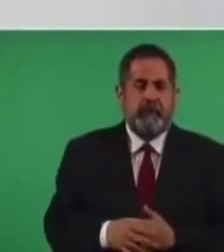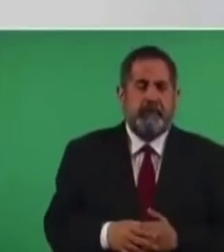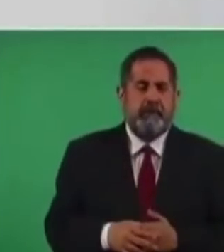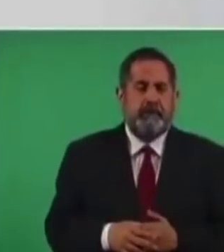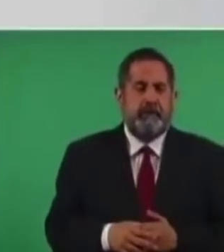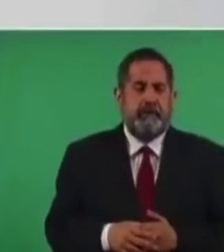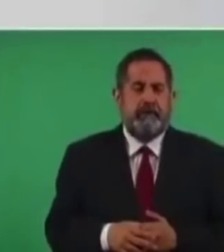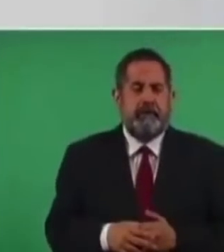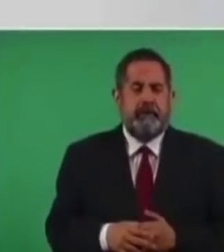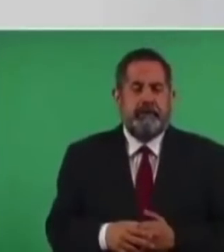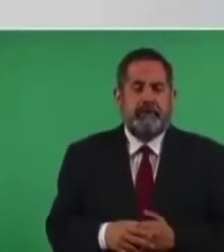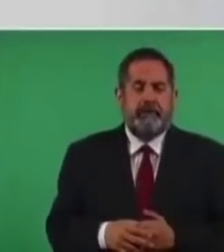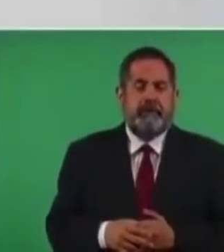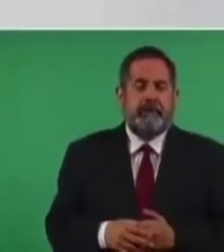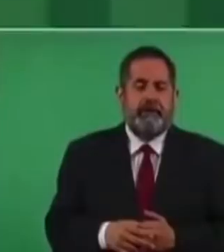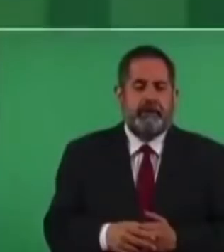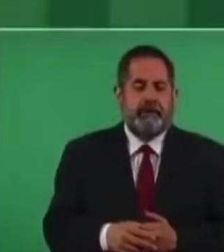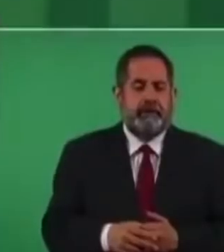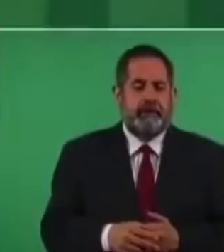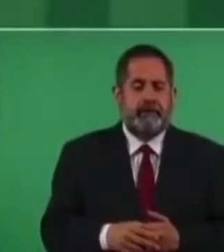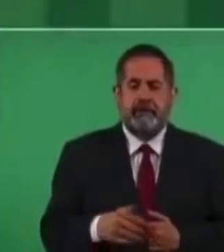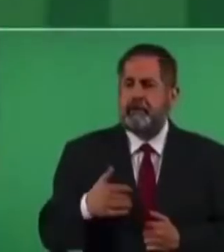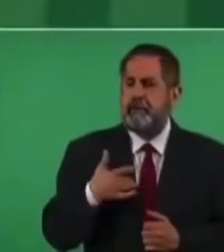solo soy